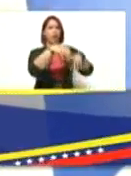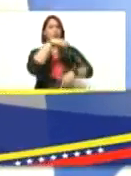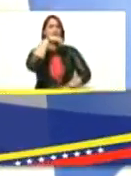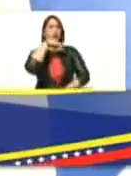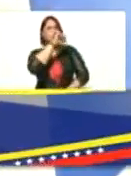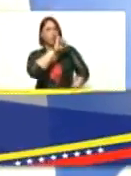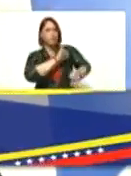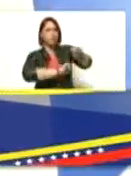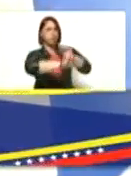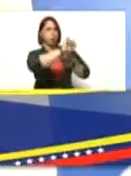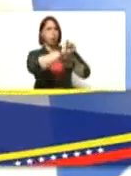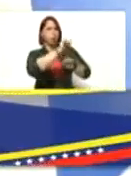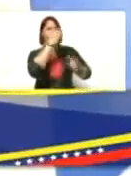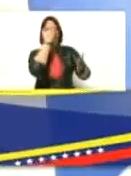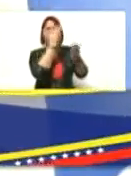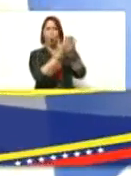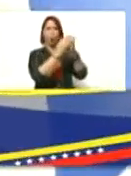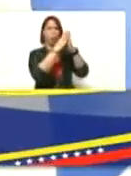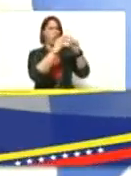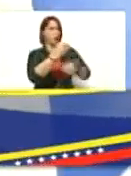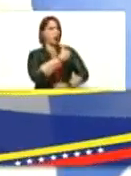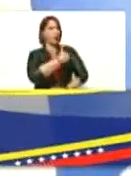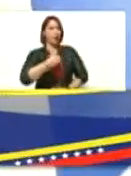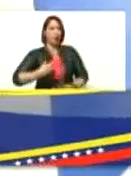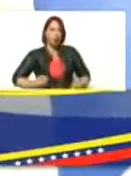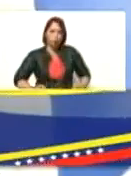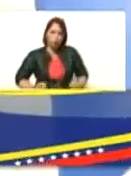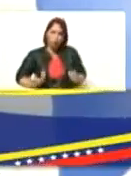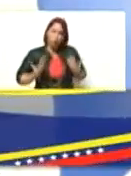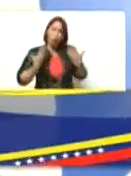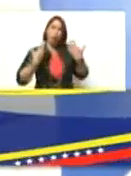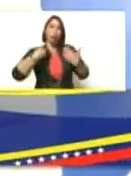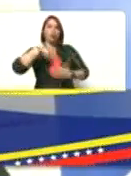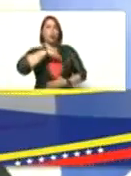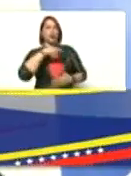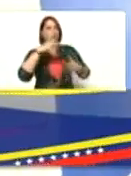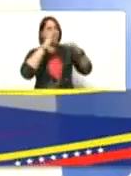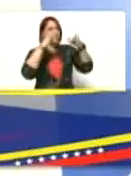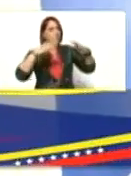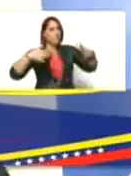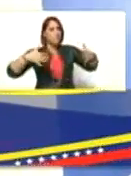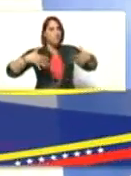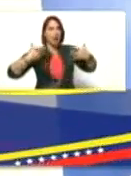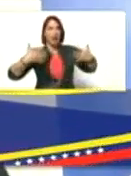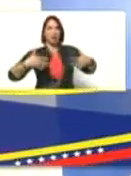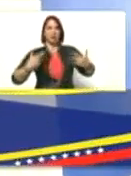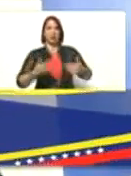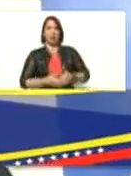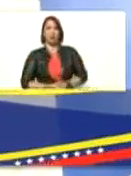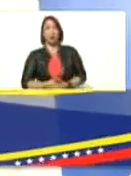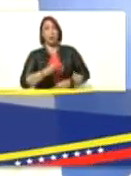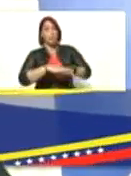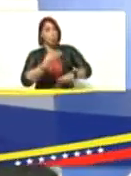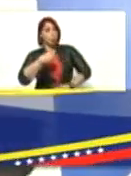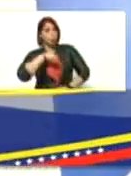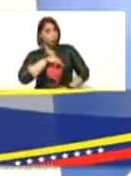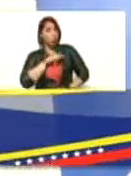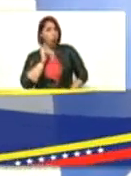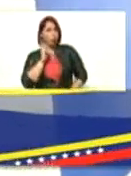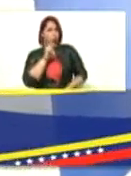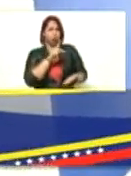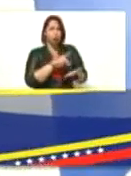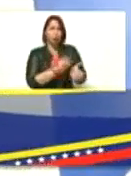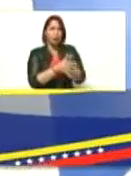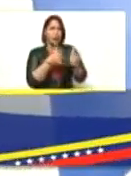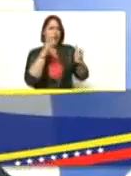insurgente, ante todo queremos expresarle nuestra felicidad, porque estamos acá en